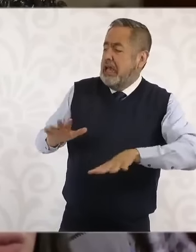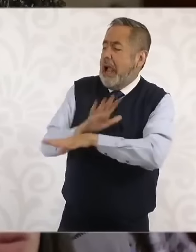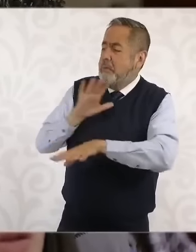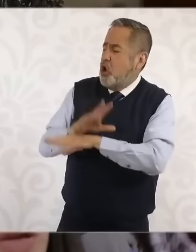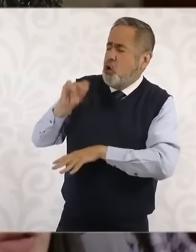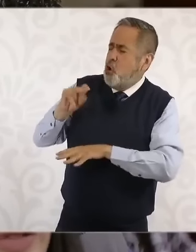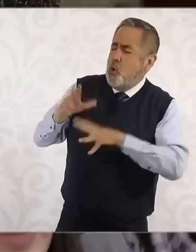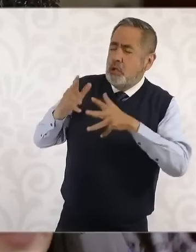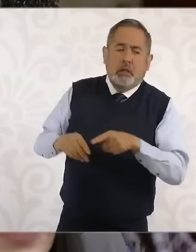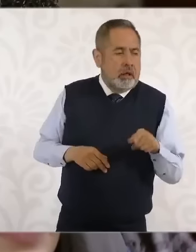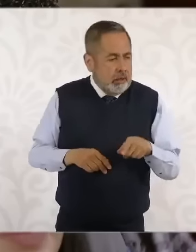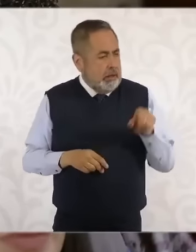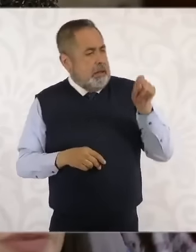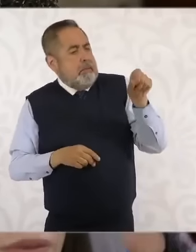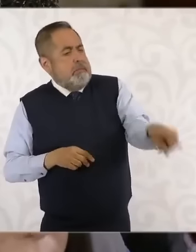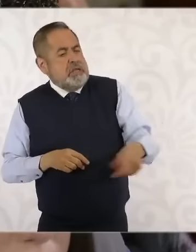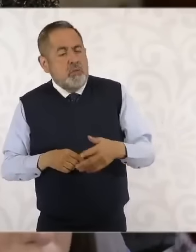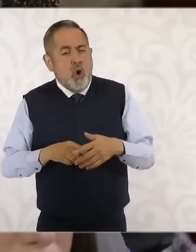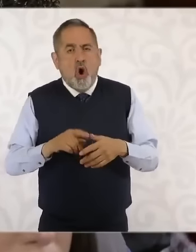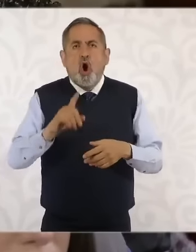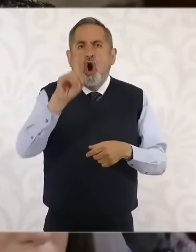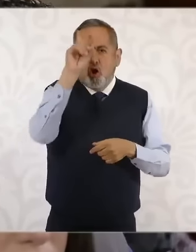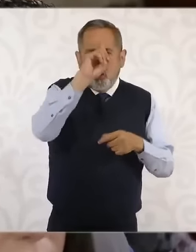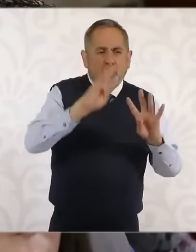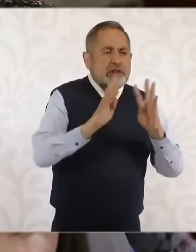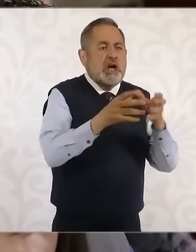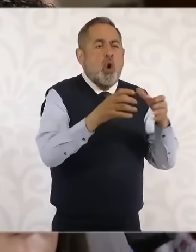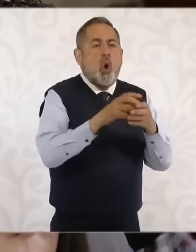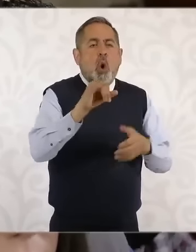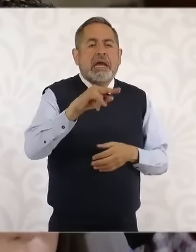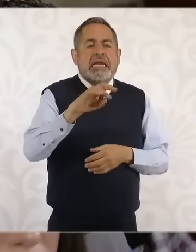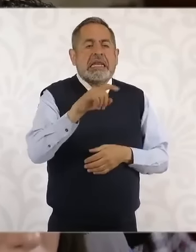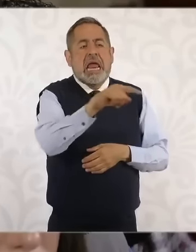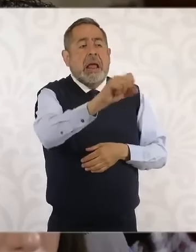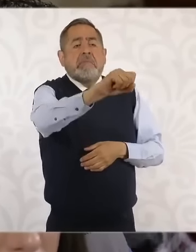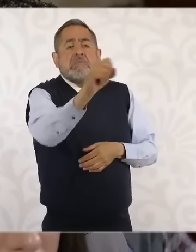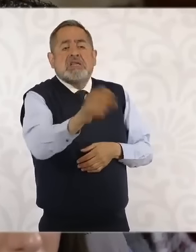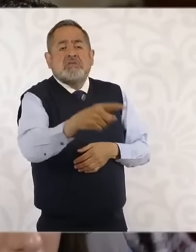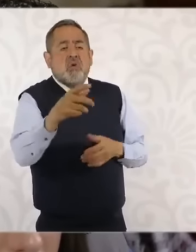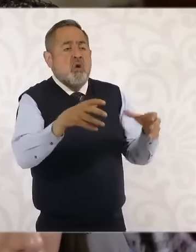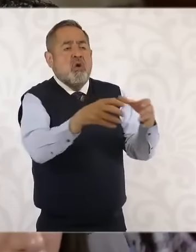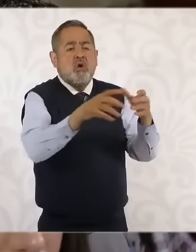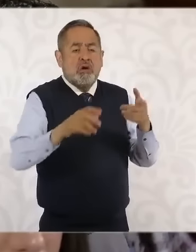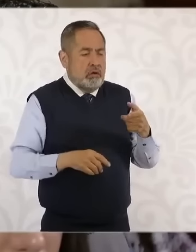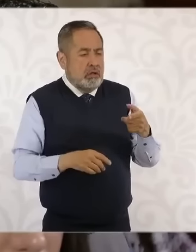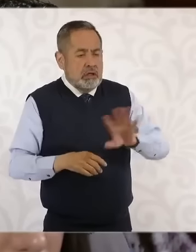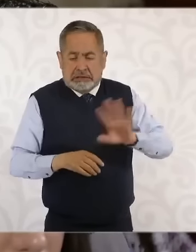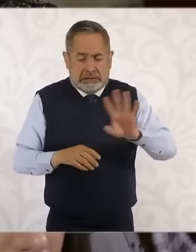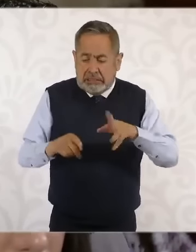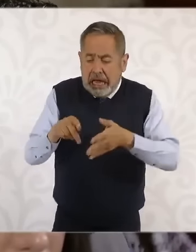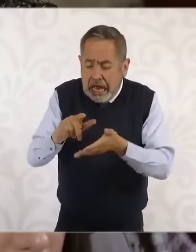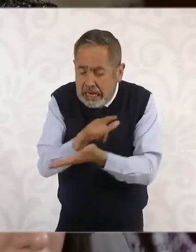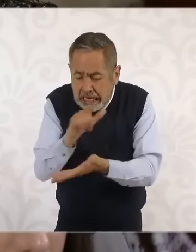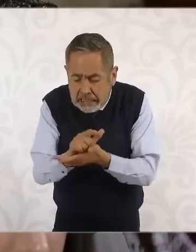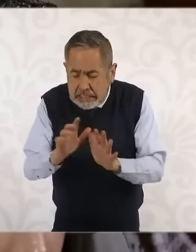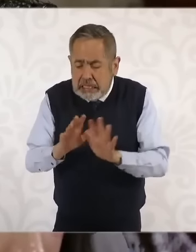se cambian la propuesta que hace el Consejo General del INE actual, donde pues prácticamente no tocan